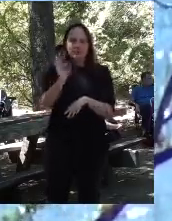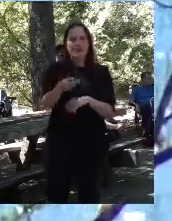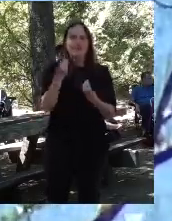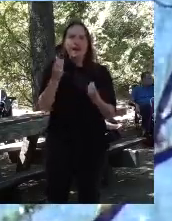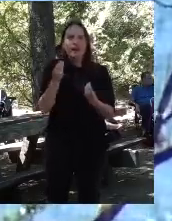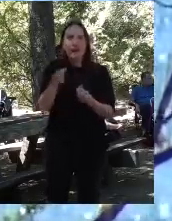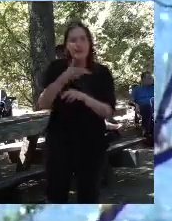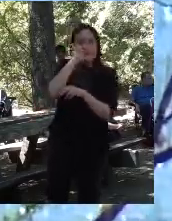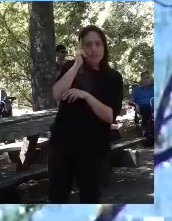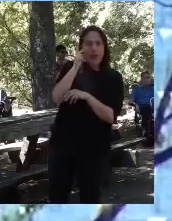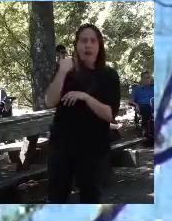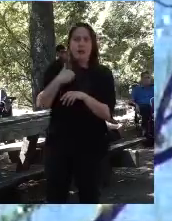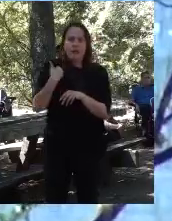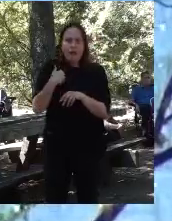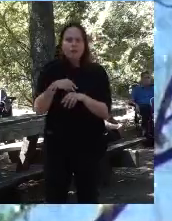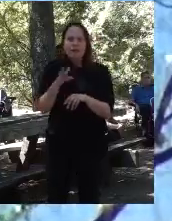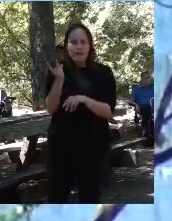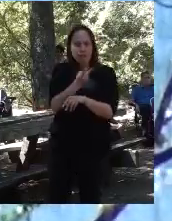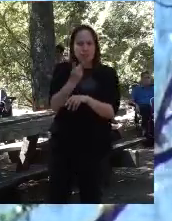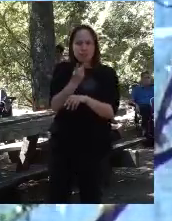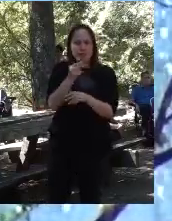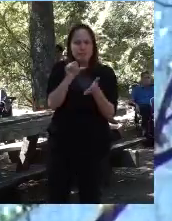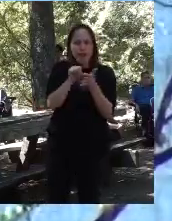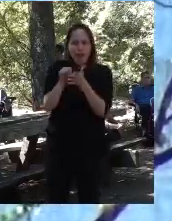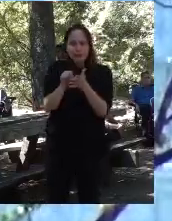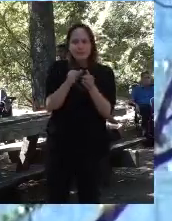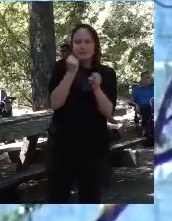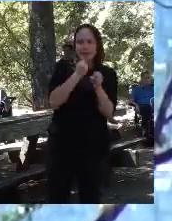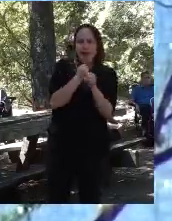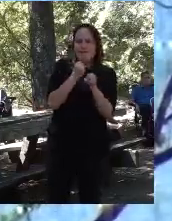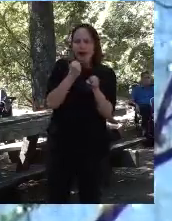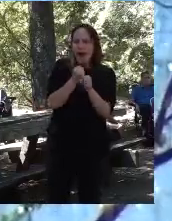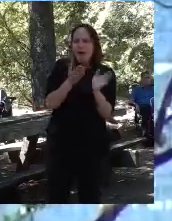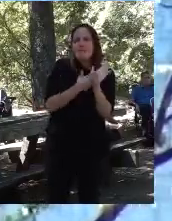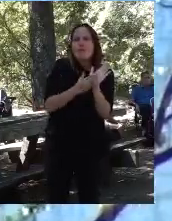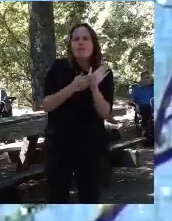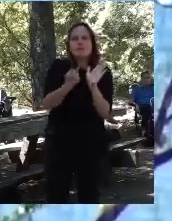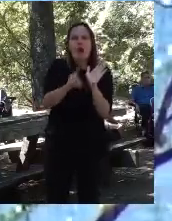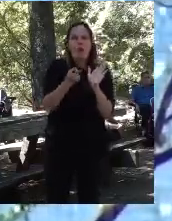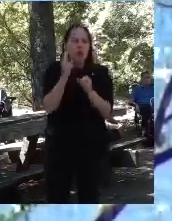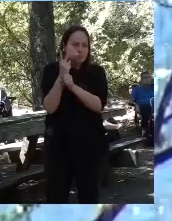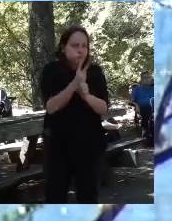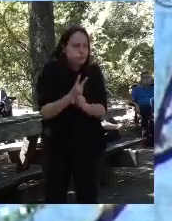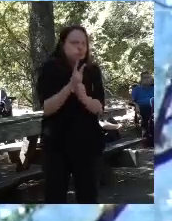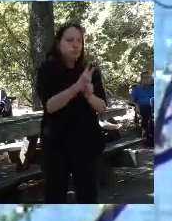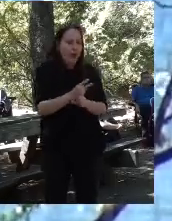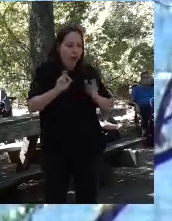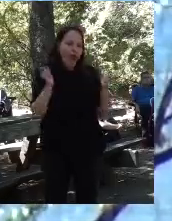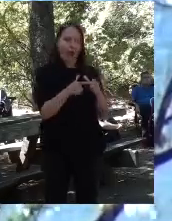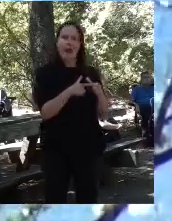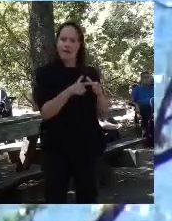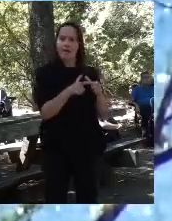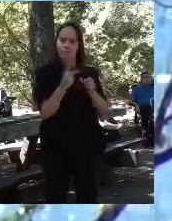trabajan conjuntamente en una propuesta para crear una gran área marina protegida en esta región.